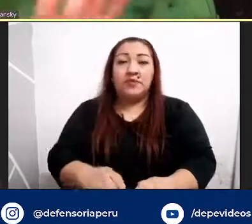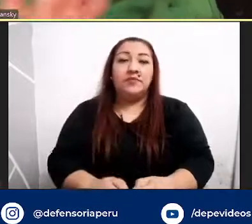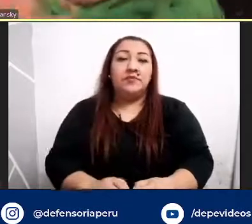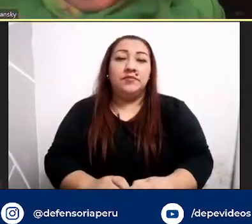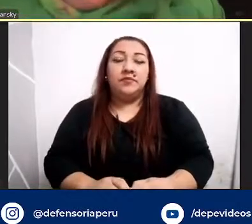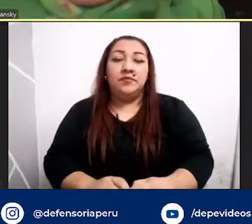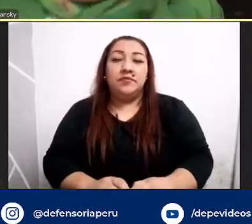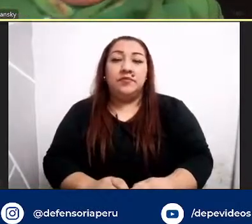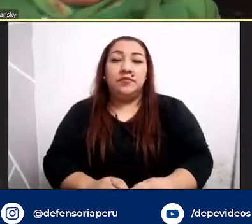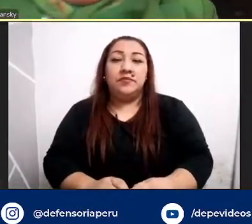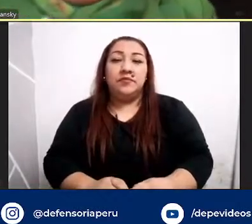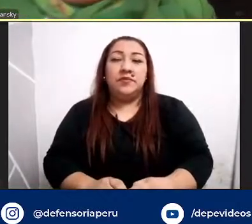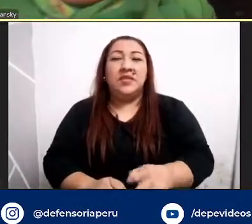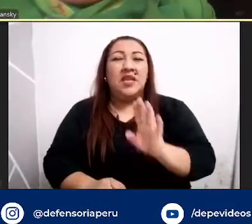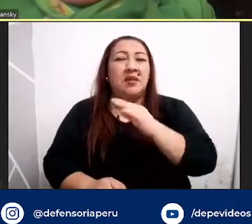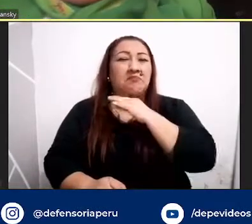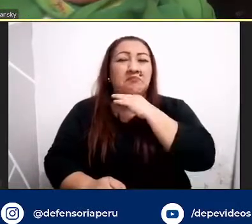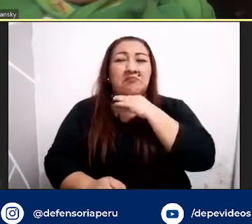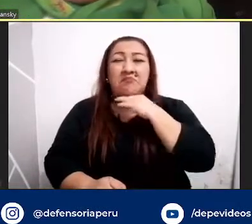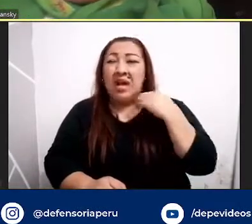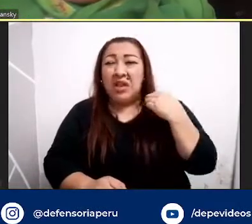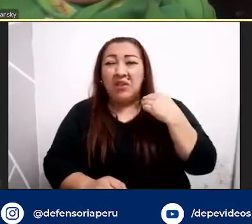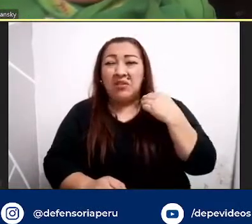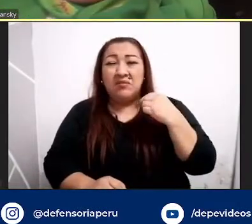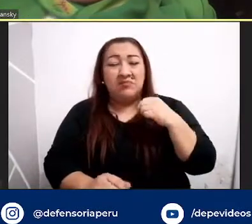vida malograda para siempre.